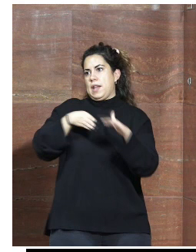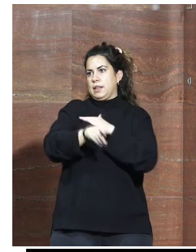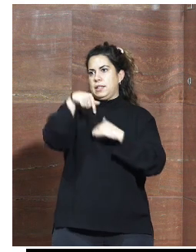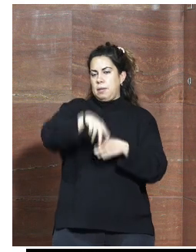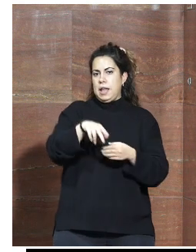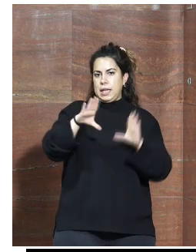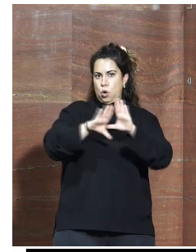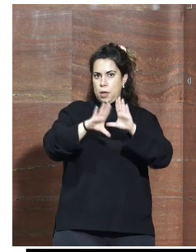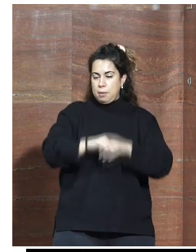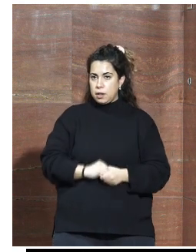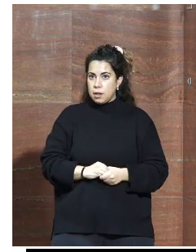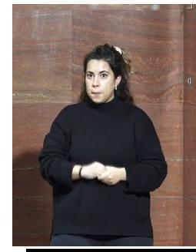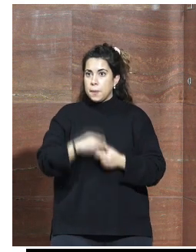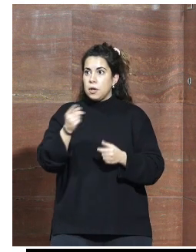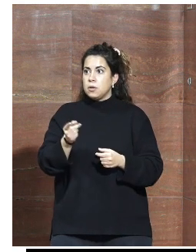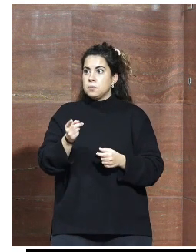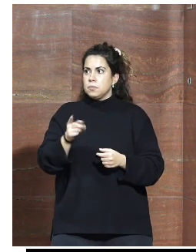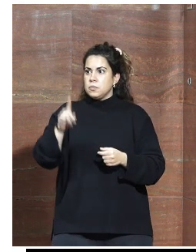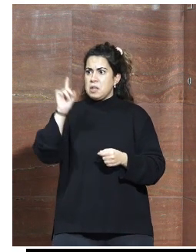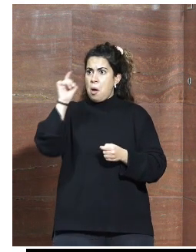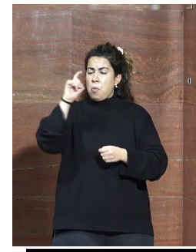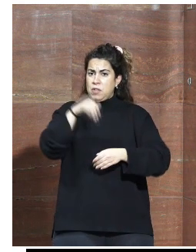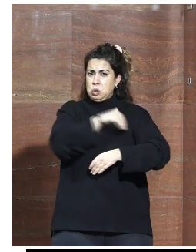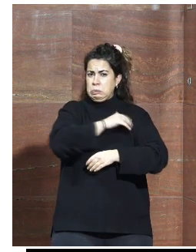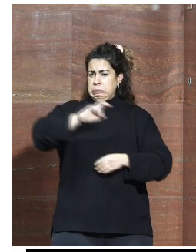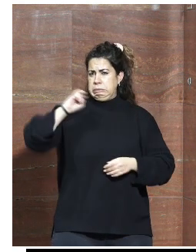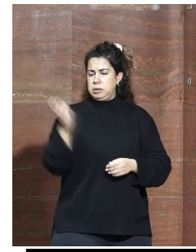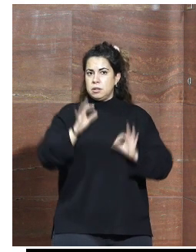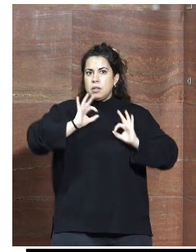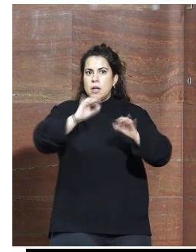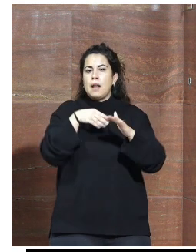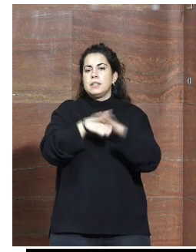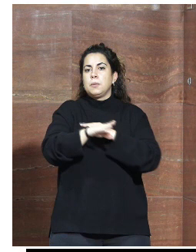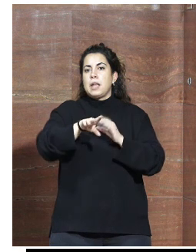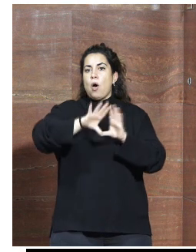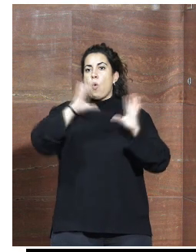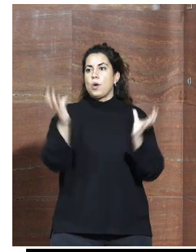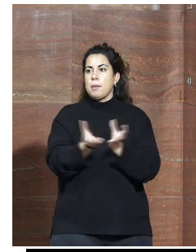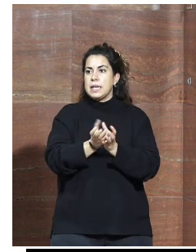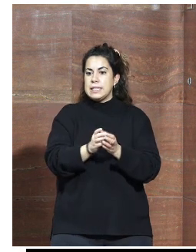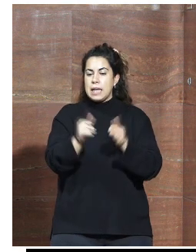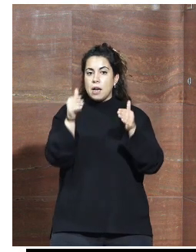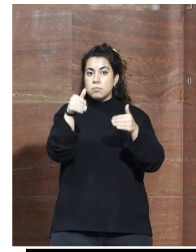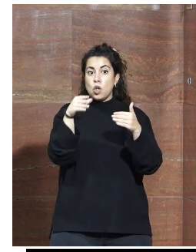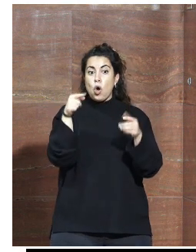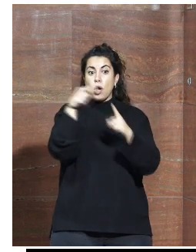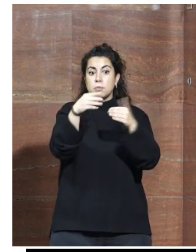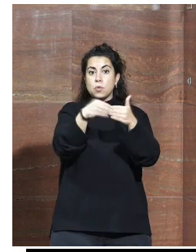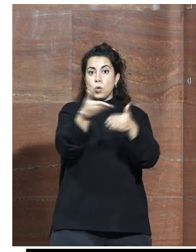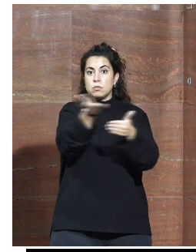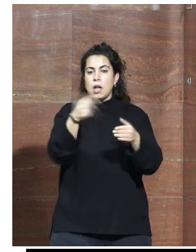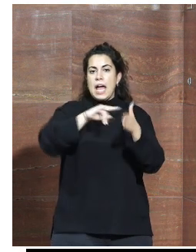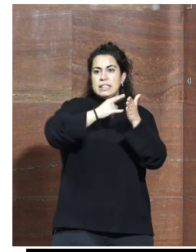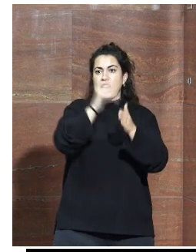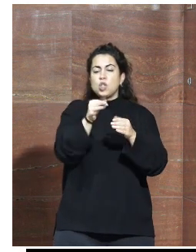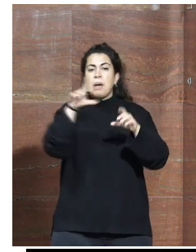Madrid. Profesor en numerosos cursos especializados en accesibilidad universal, dirigido a técnicos y responsables de entidades y